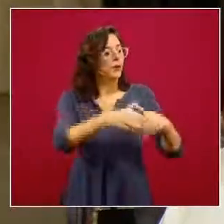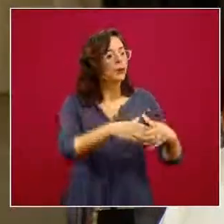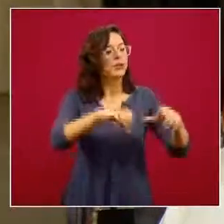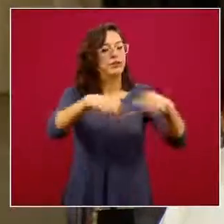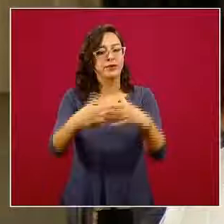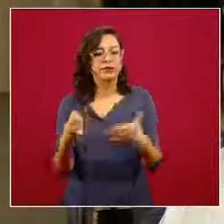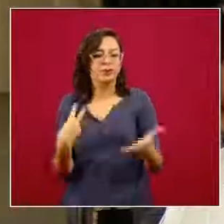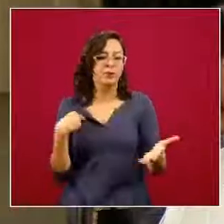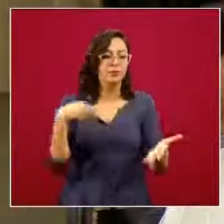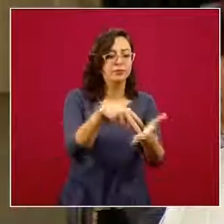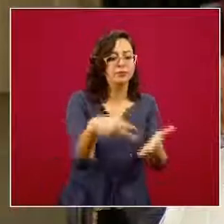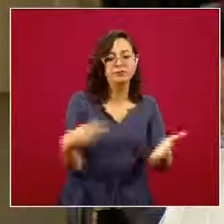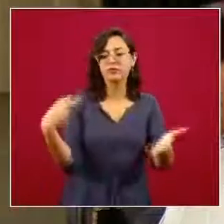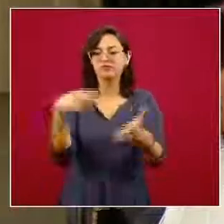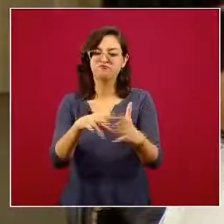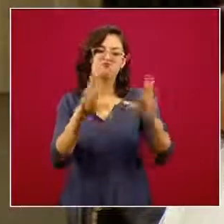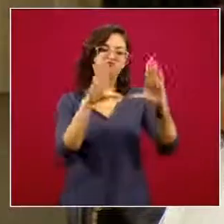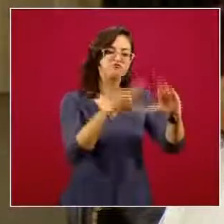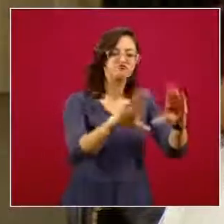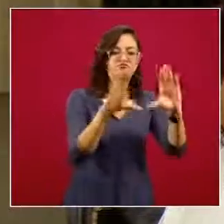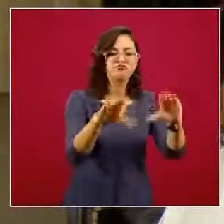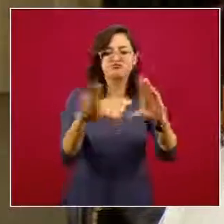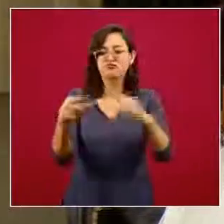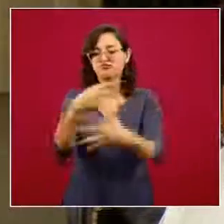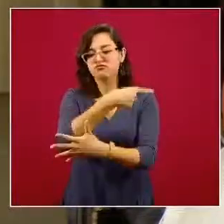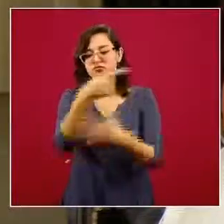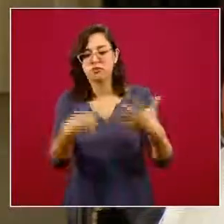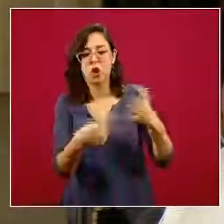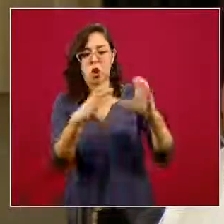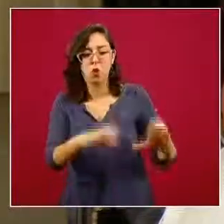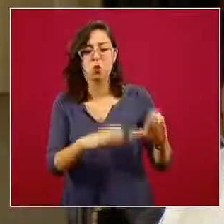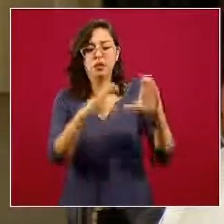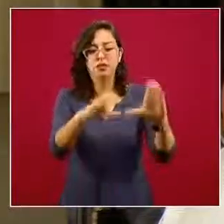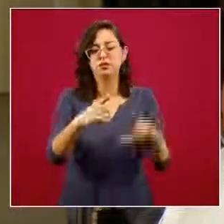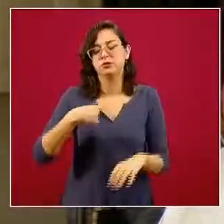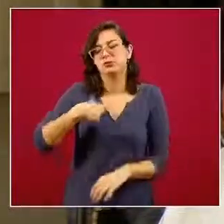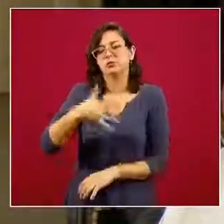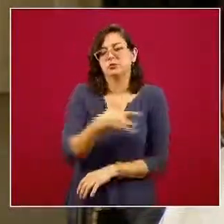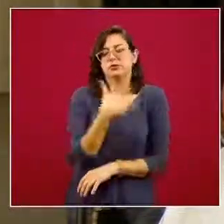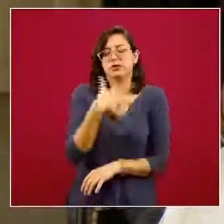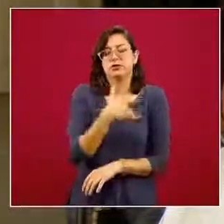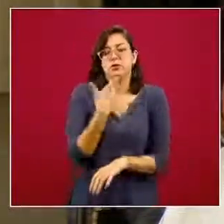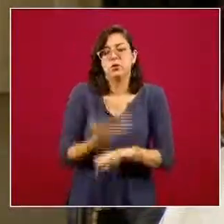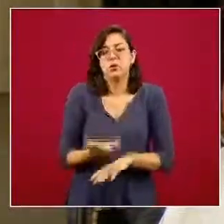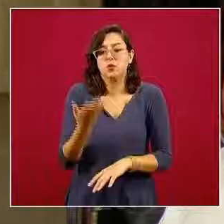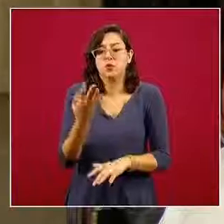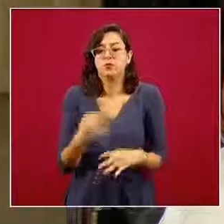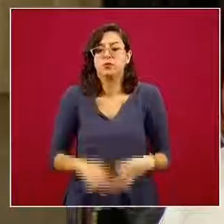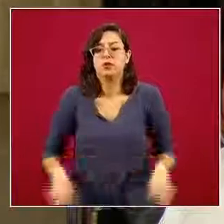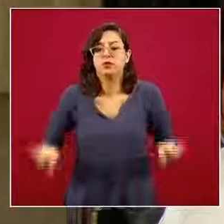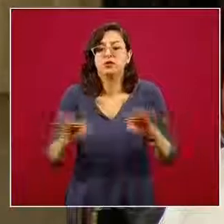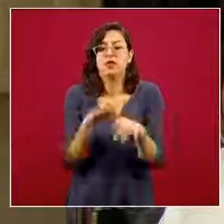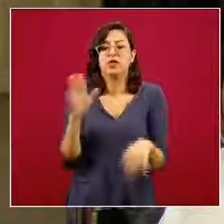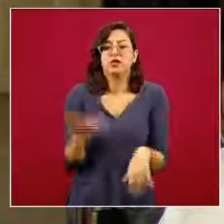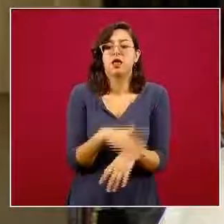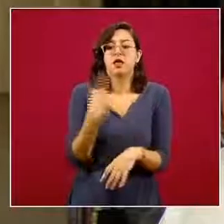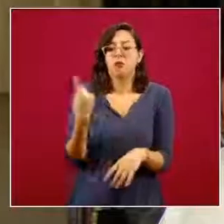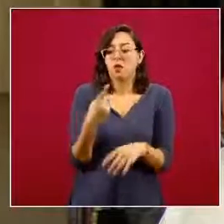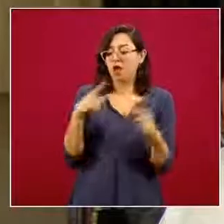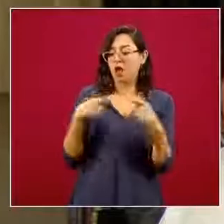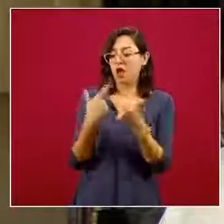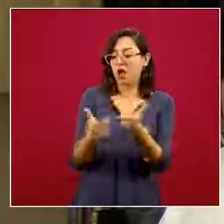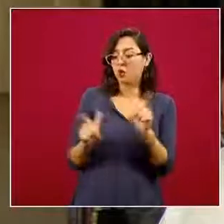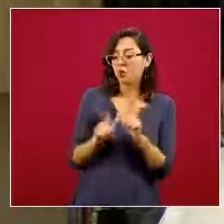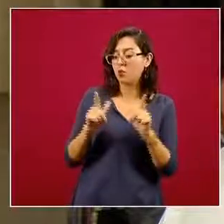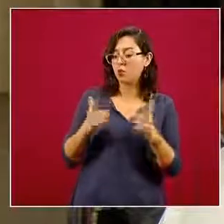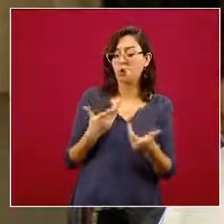más sensibles y grupo de riesgo. Entonces, me parece muy interesante porque además en estas brigadas de